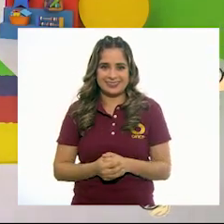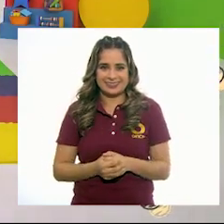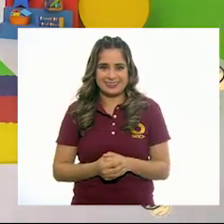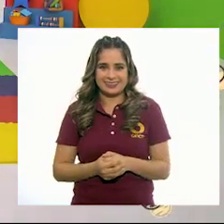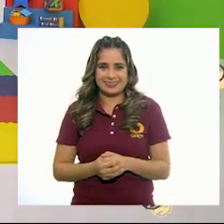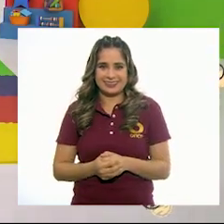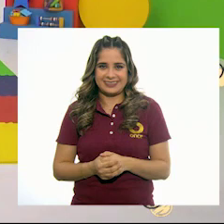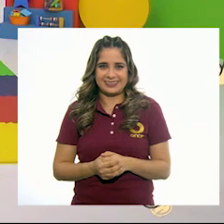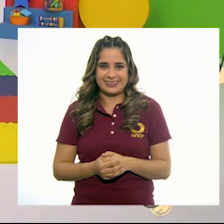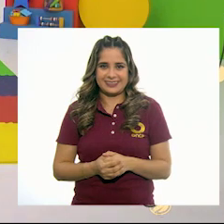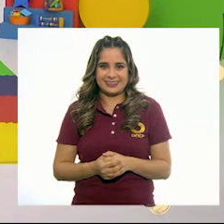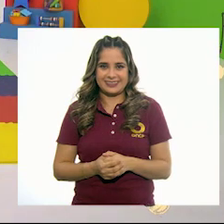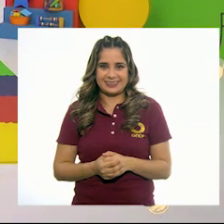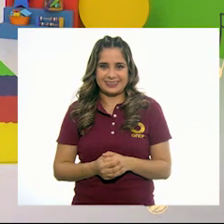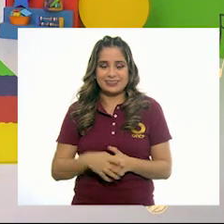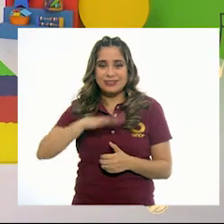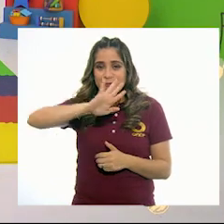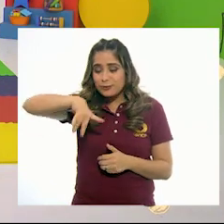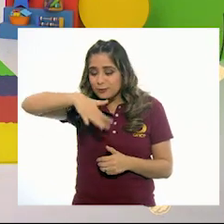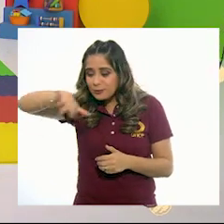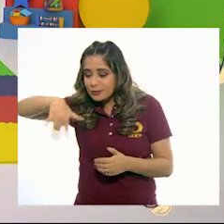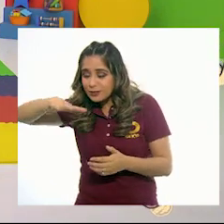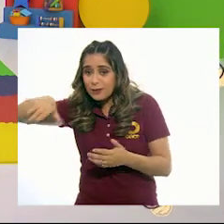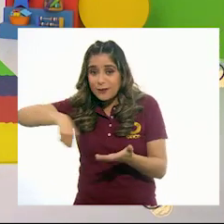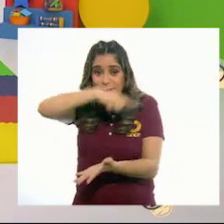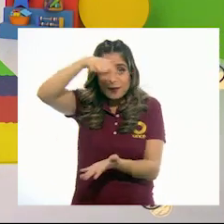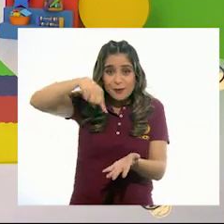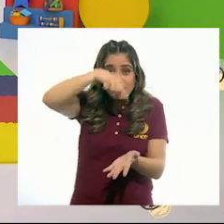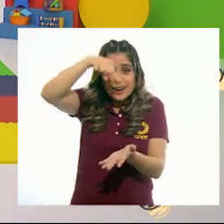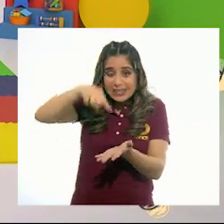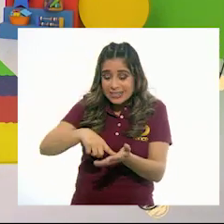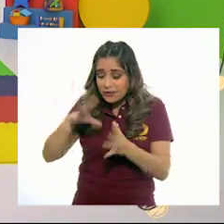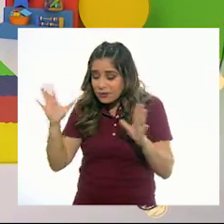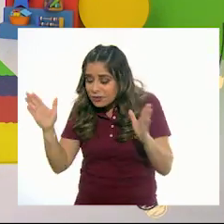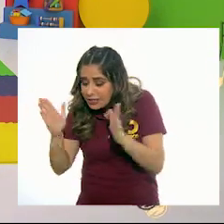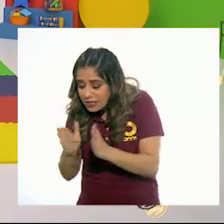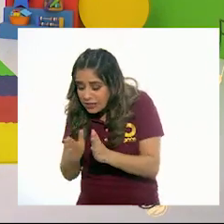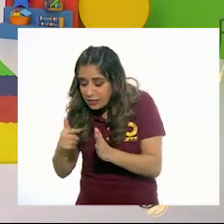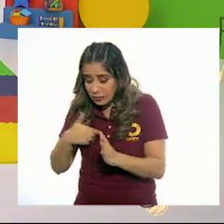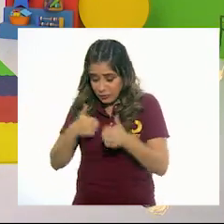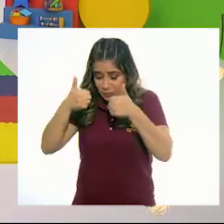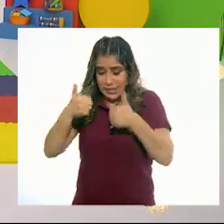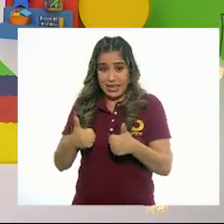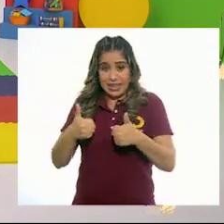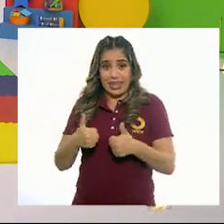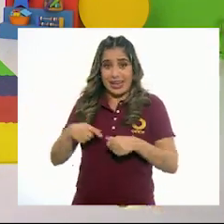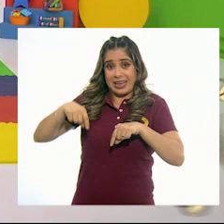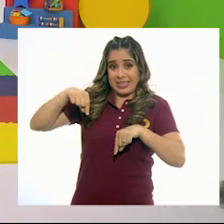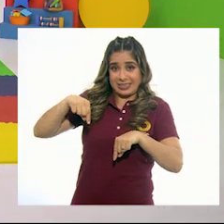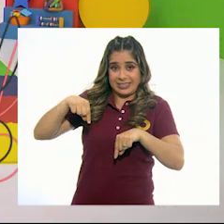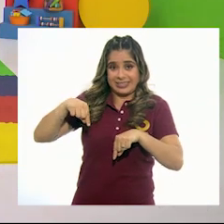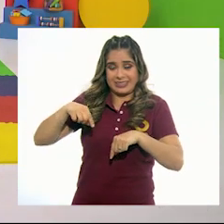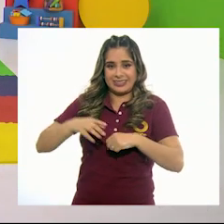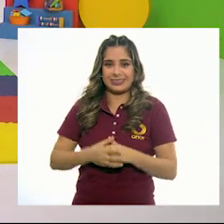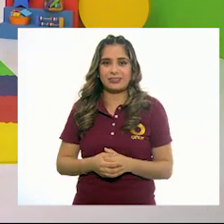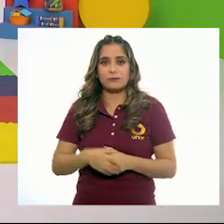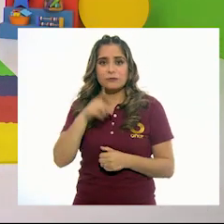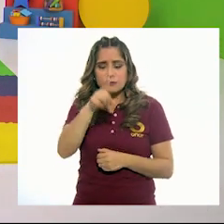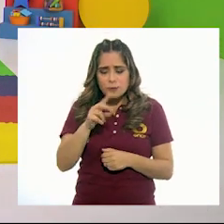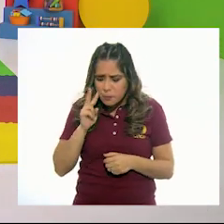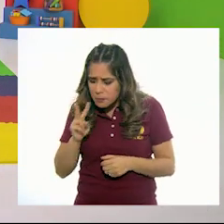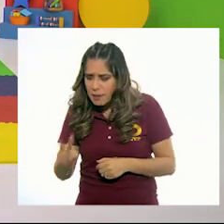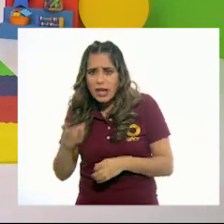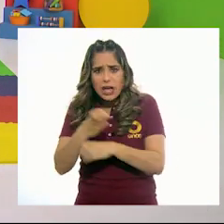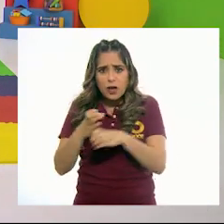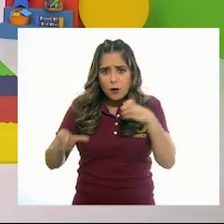mí. Sin molestar a nadie, voy a quedarme así. ¡Equilibrio! Y vas a observar un objeto que